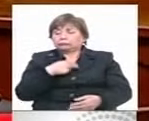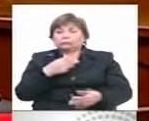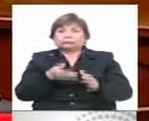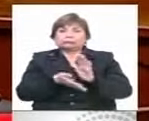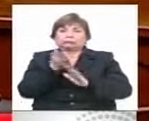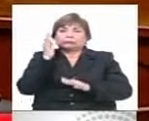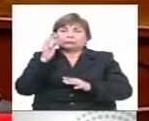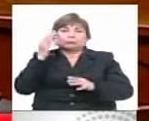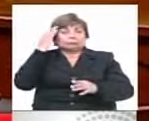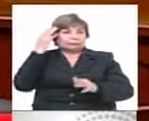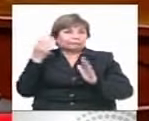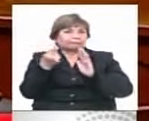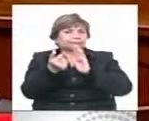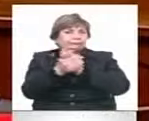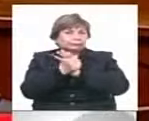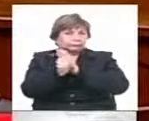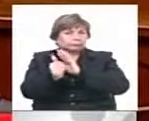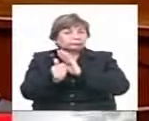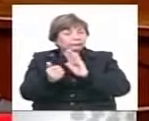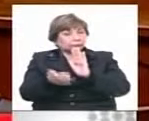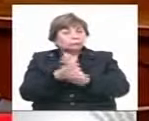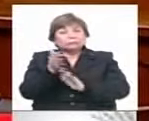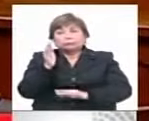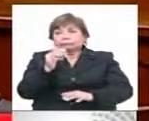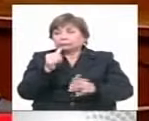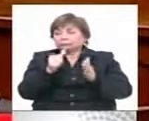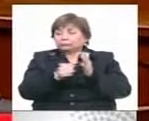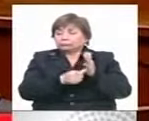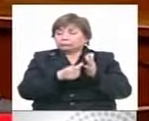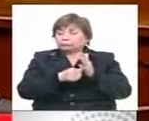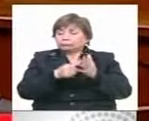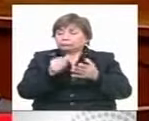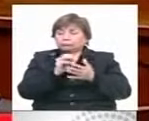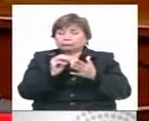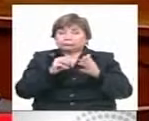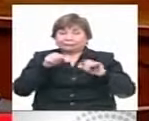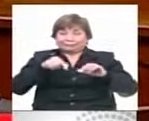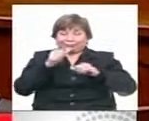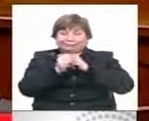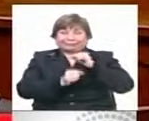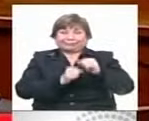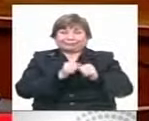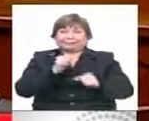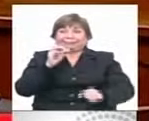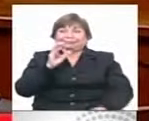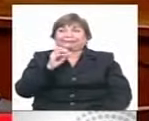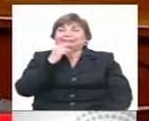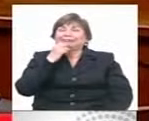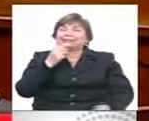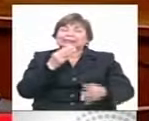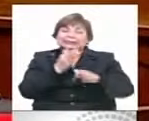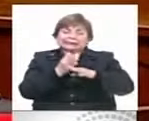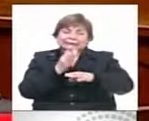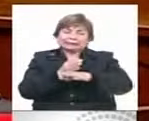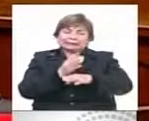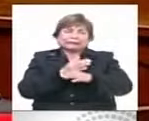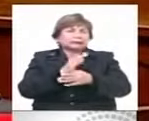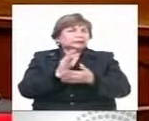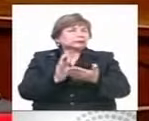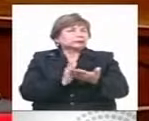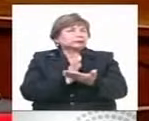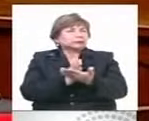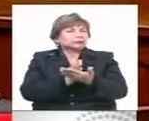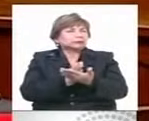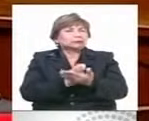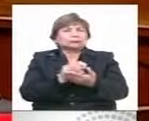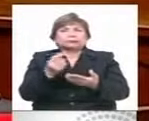de talento. Y en efecto, un artículo publicado en este año en la cadena EFE desarrolla esta problemática y